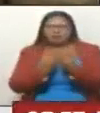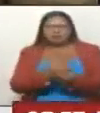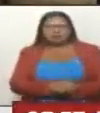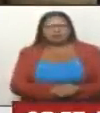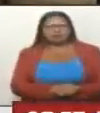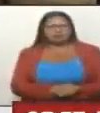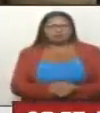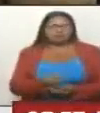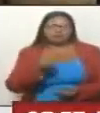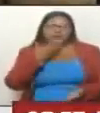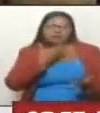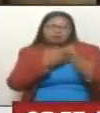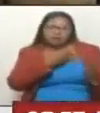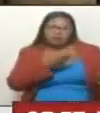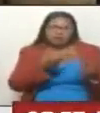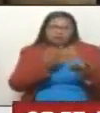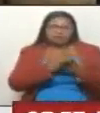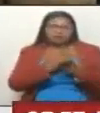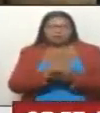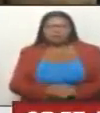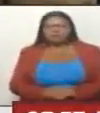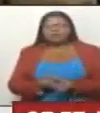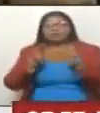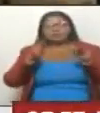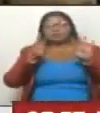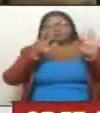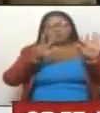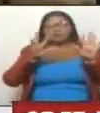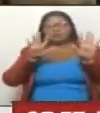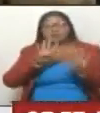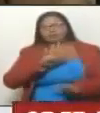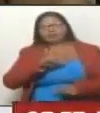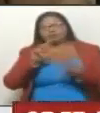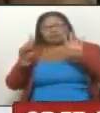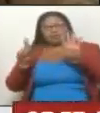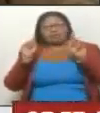siempre. Gracias, a este programa, 7:56 minutos. Nos despedimos y antes compartimos con ustedes publicidad.